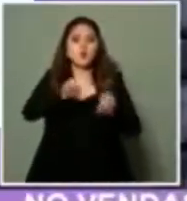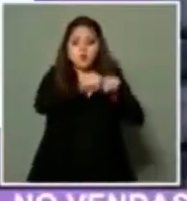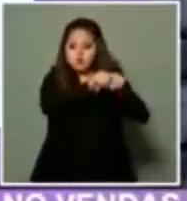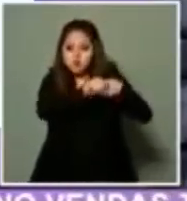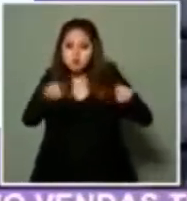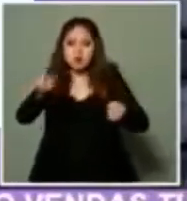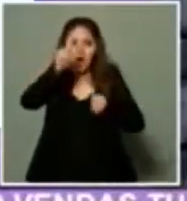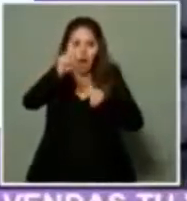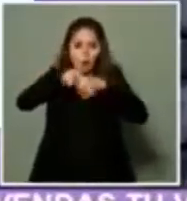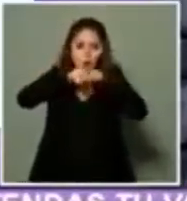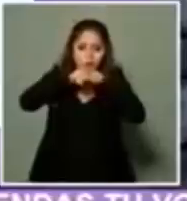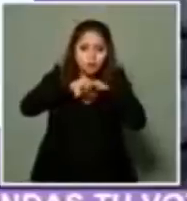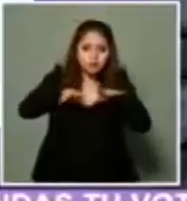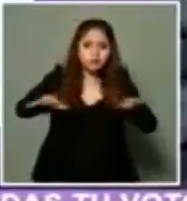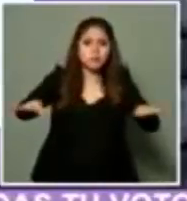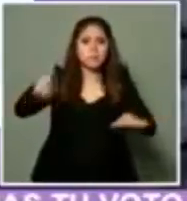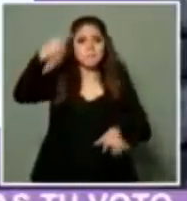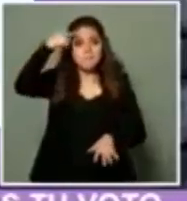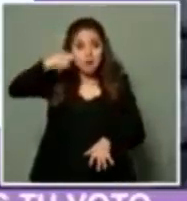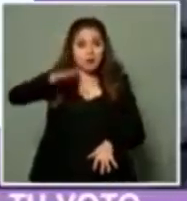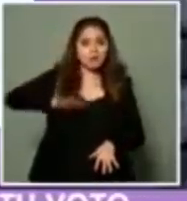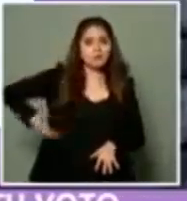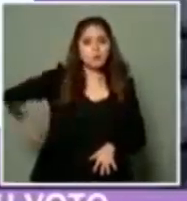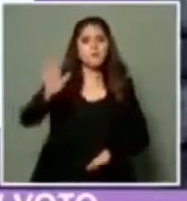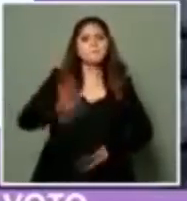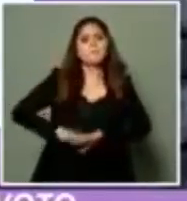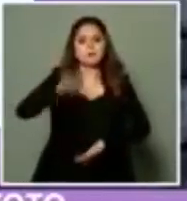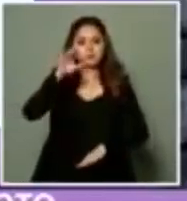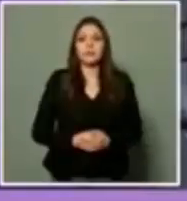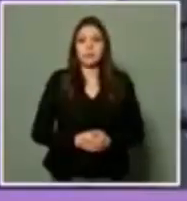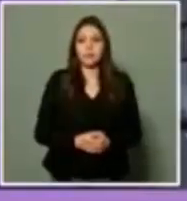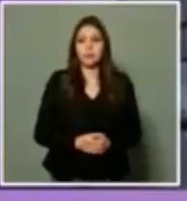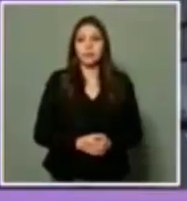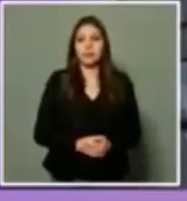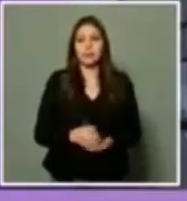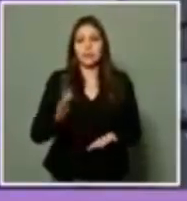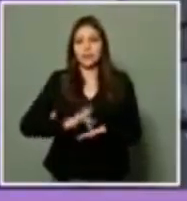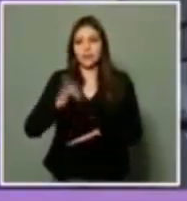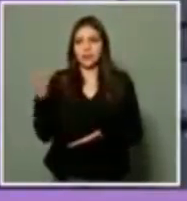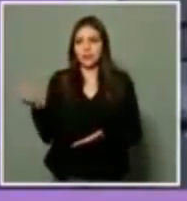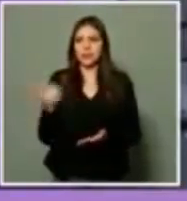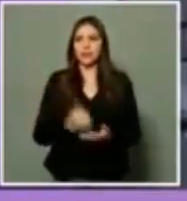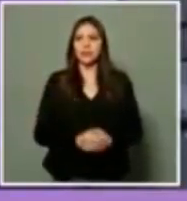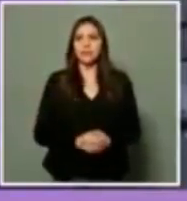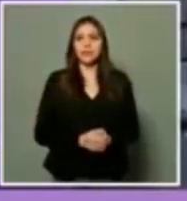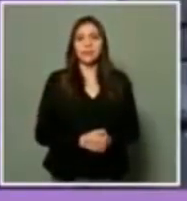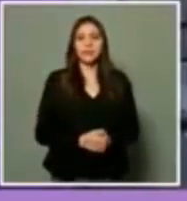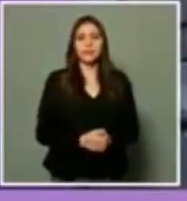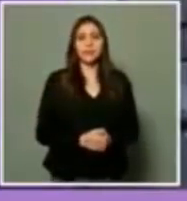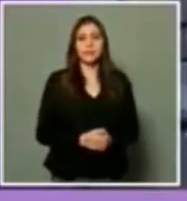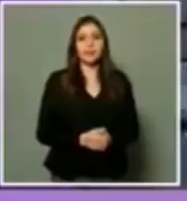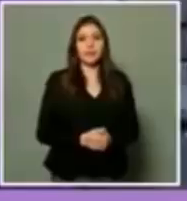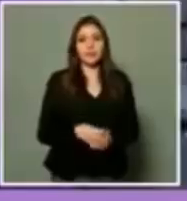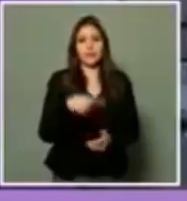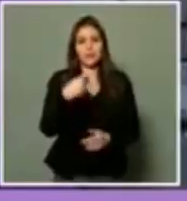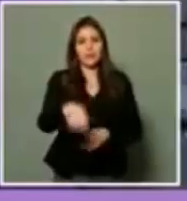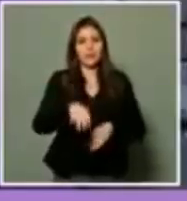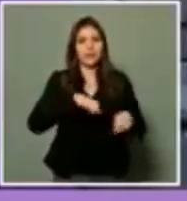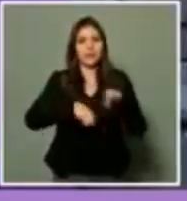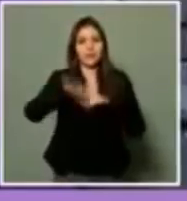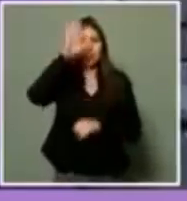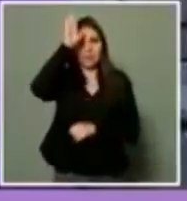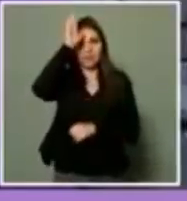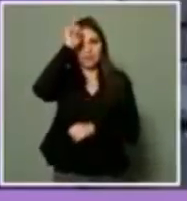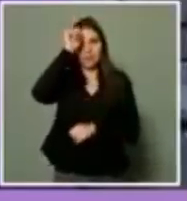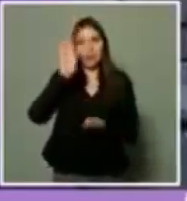agua para que empecemos a tener más agua. Gracias. En este trabajo de